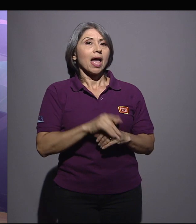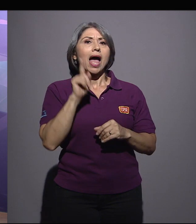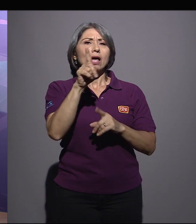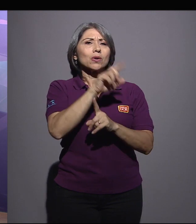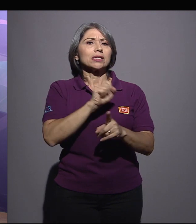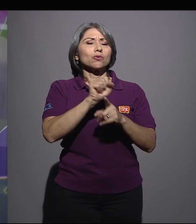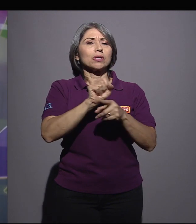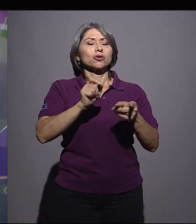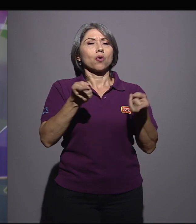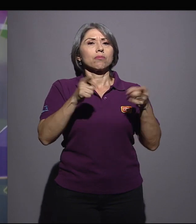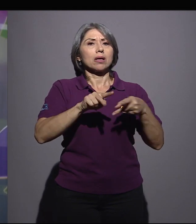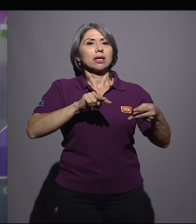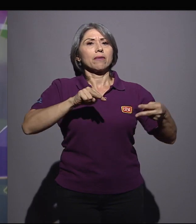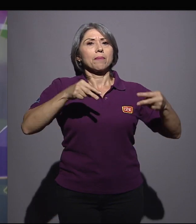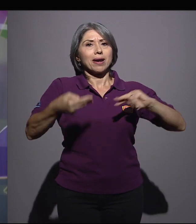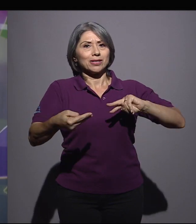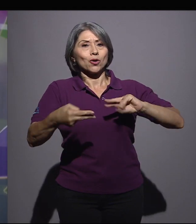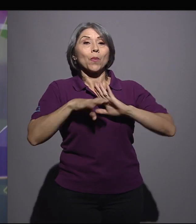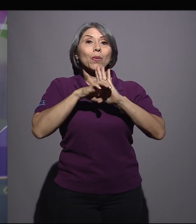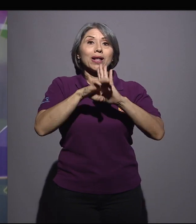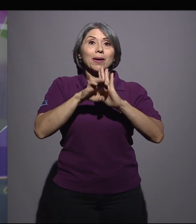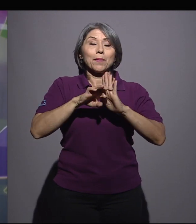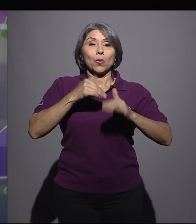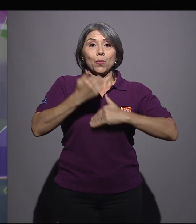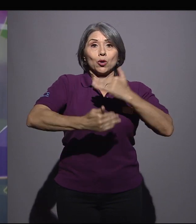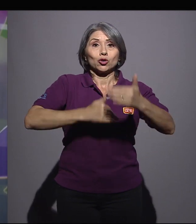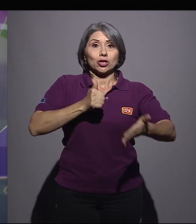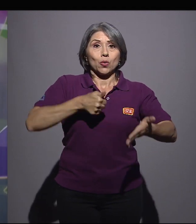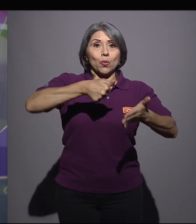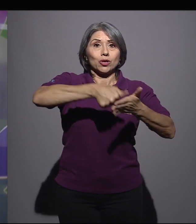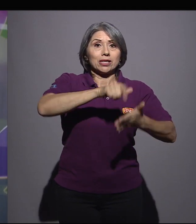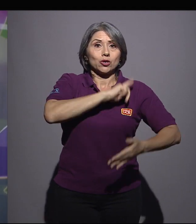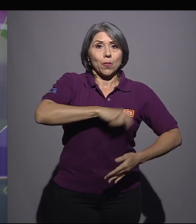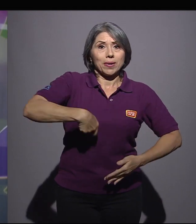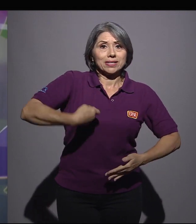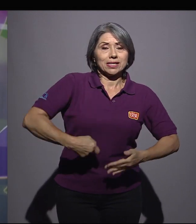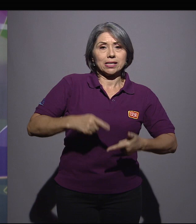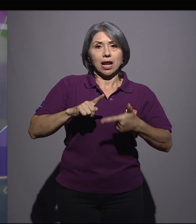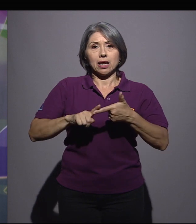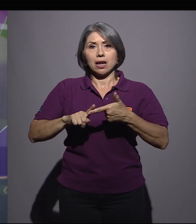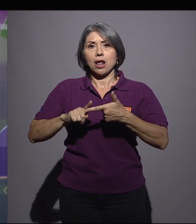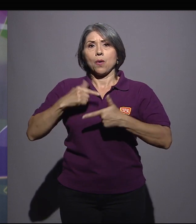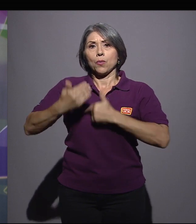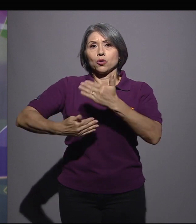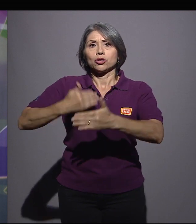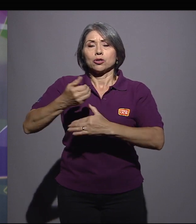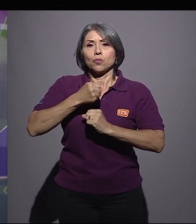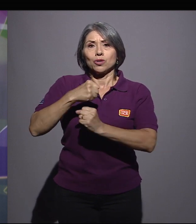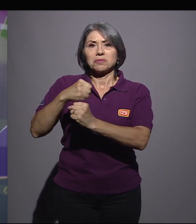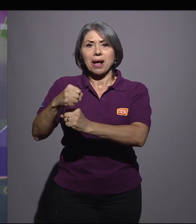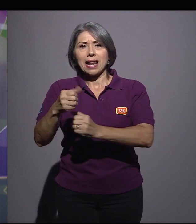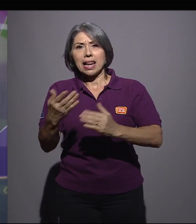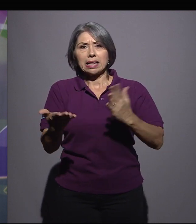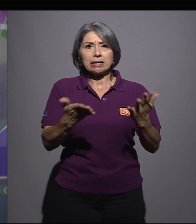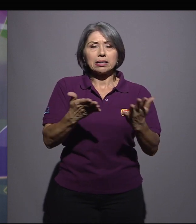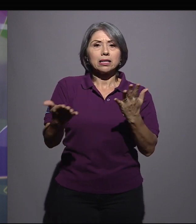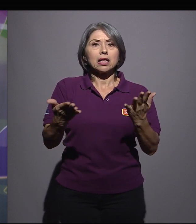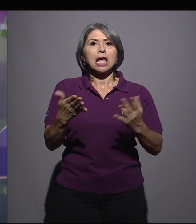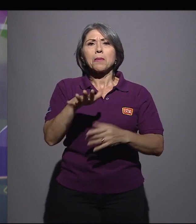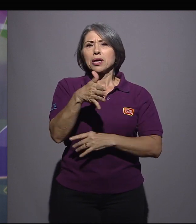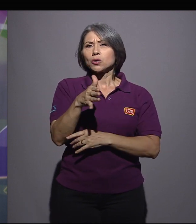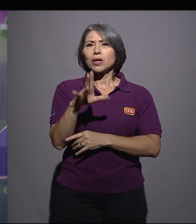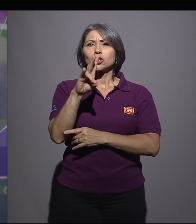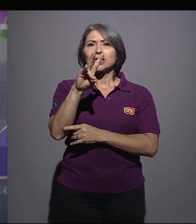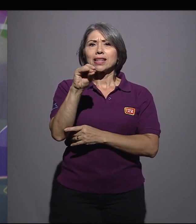¿verdad?, entre lo que son las votaciones para un proceso presidencial y un proceso municipal. El 70% por ahí, ¿verdad?, que tenemos en el caso